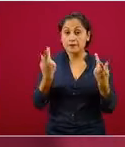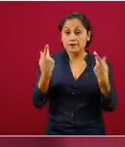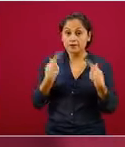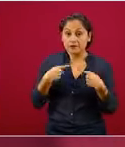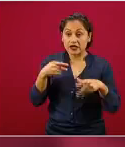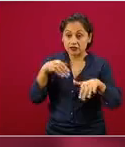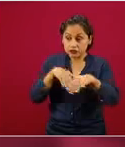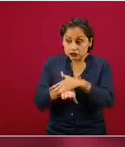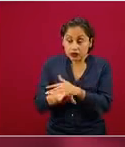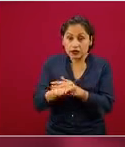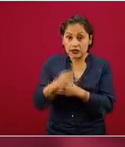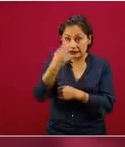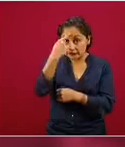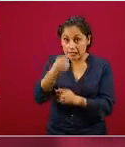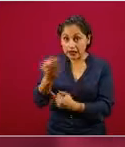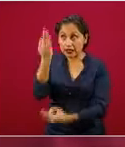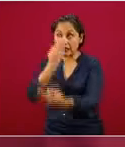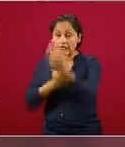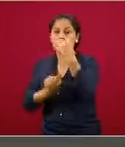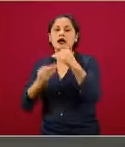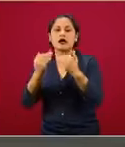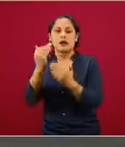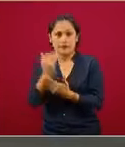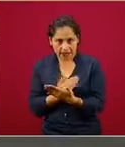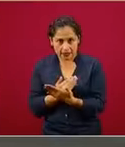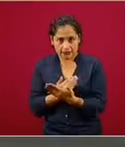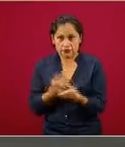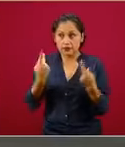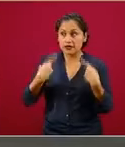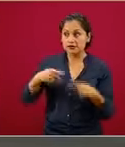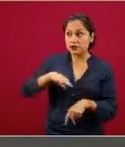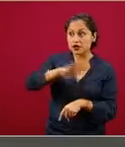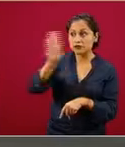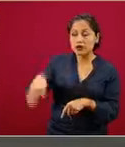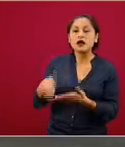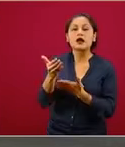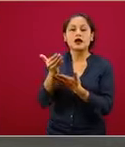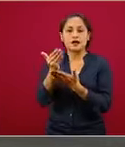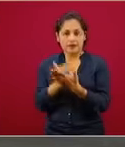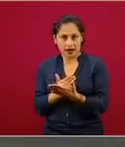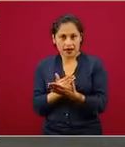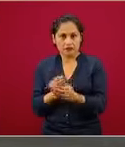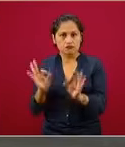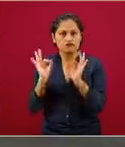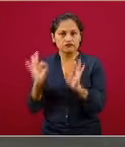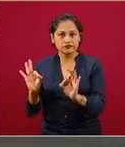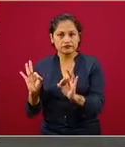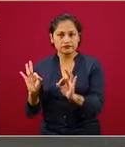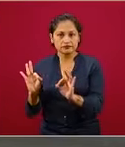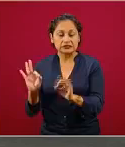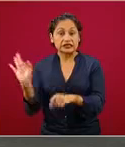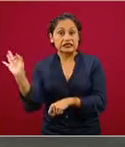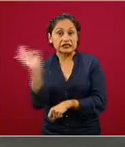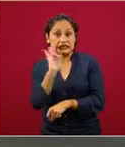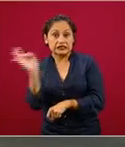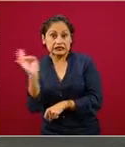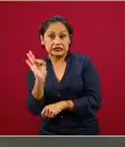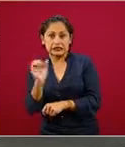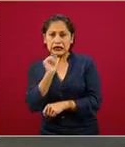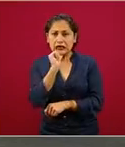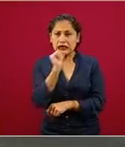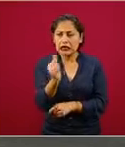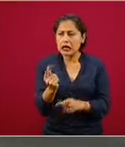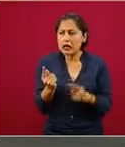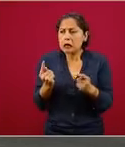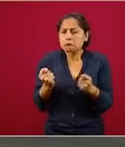intensivas y menos muertes de la que hubiéramos tenido si no se hubieran hecho las medidas de seguridad sanitaria de la